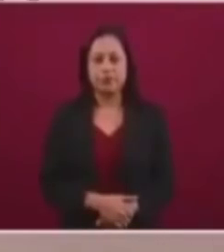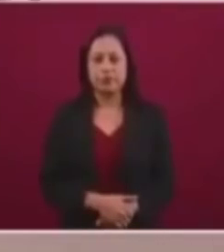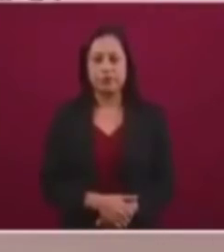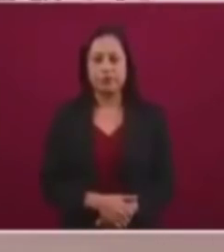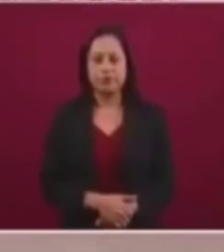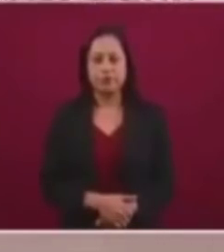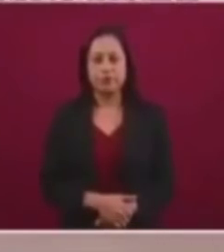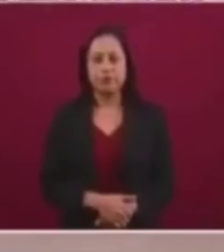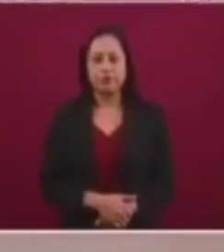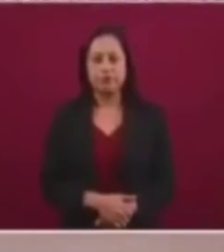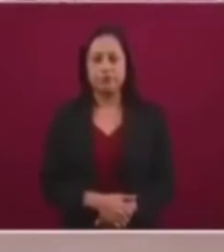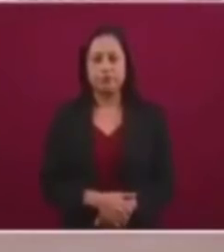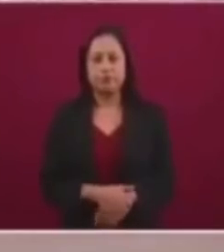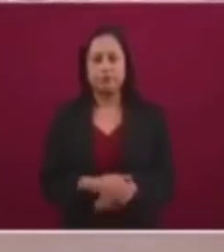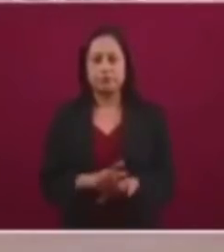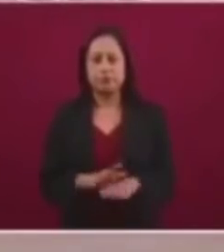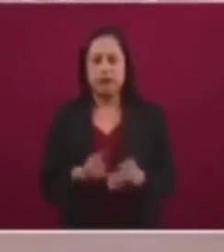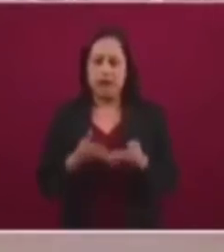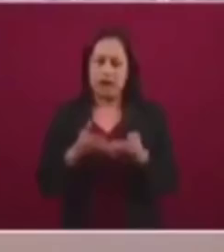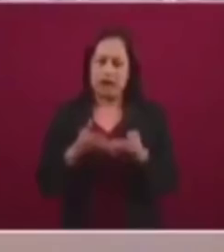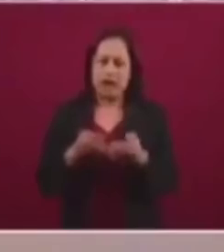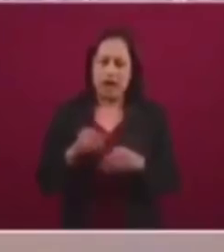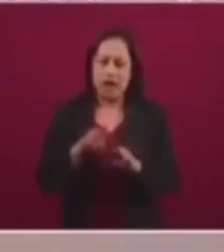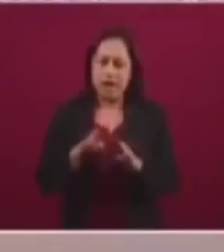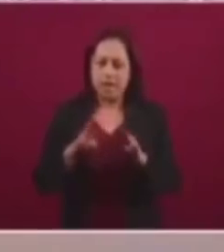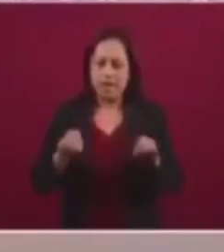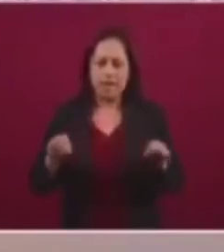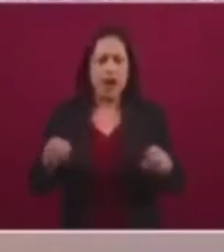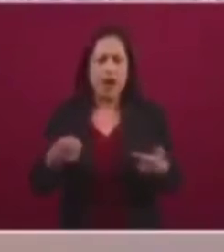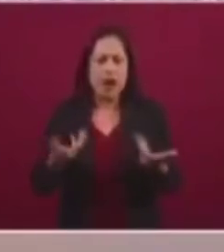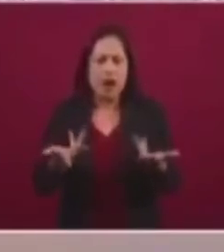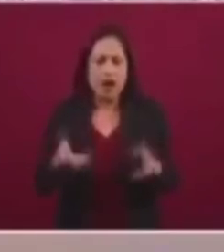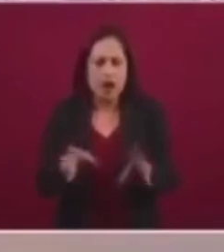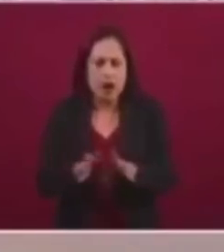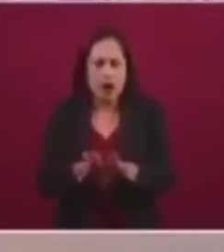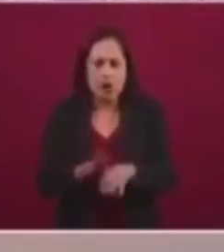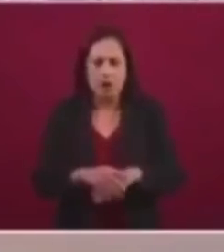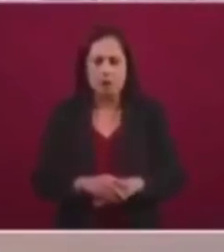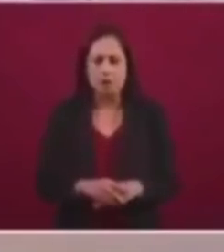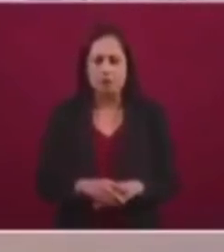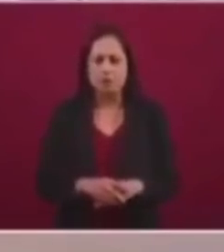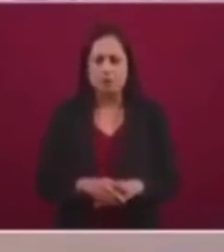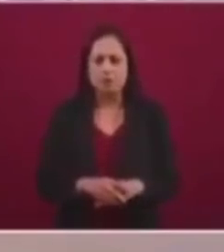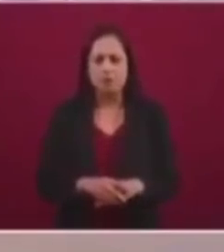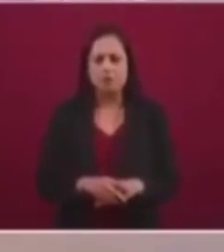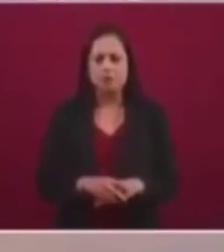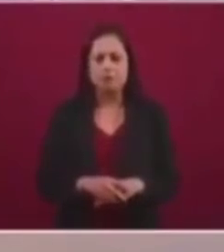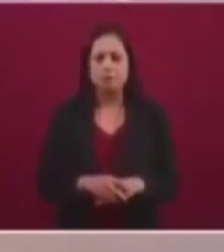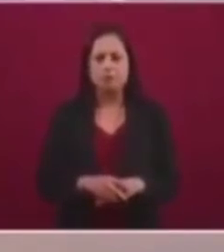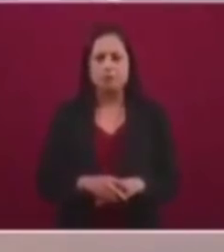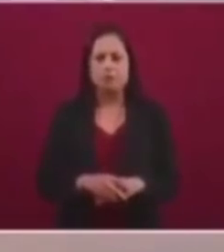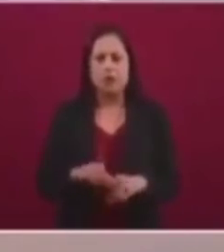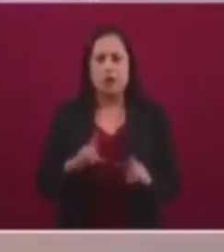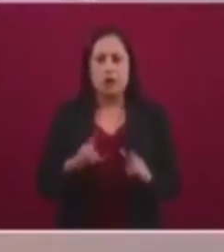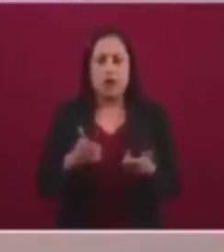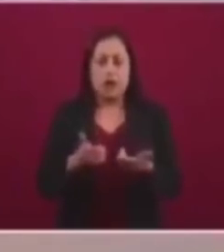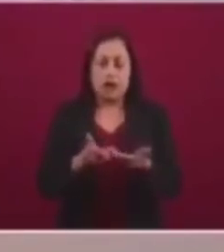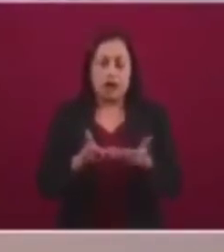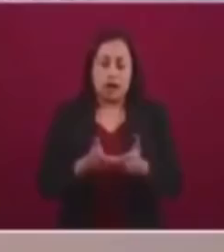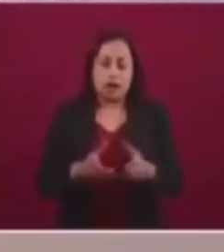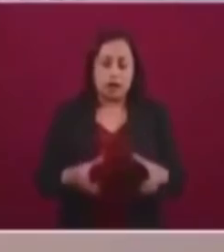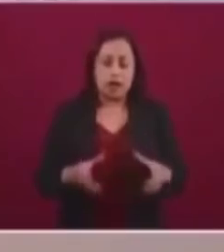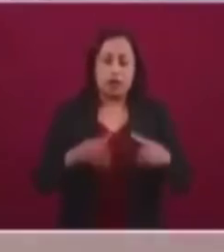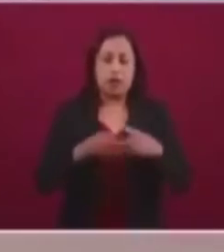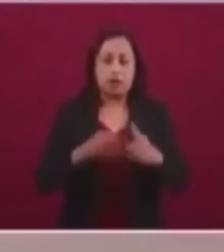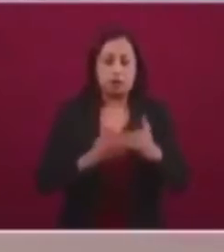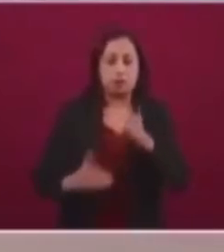y conducción de operaciones de las unidades operativas. Ahora sobrevuela una formación de 10 aviones drone que por